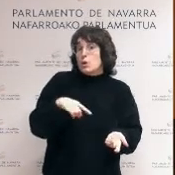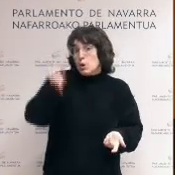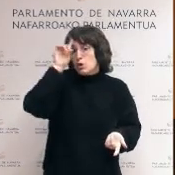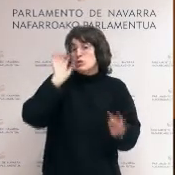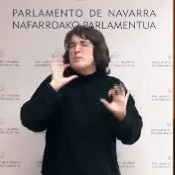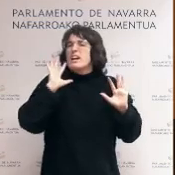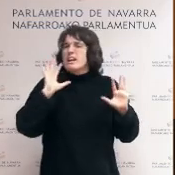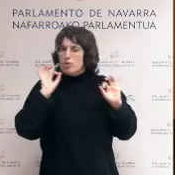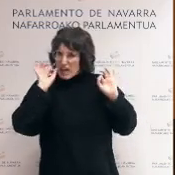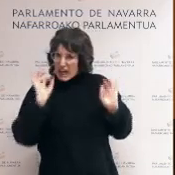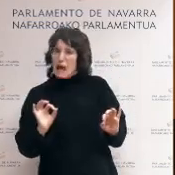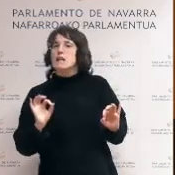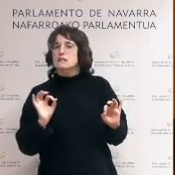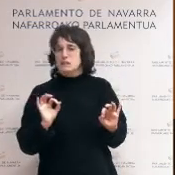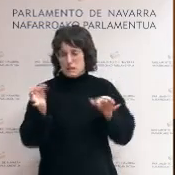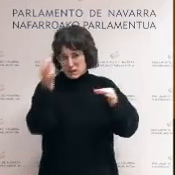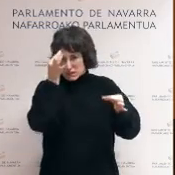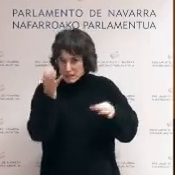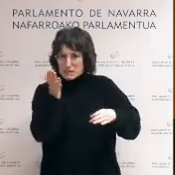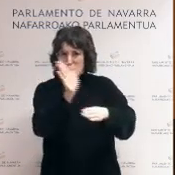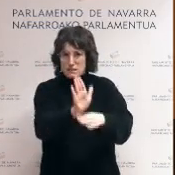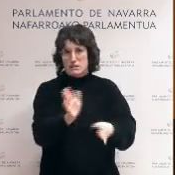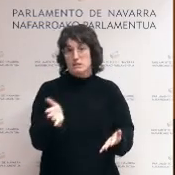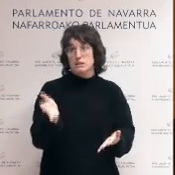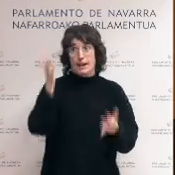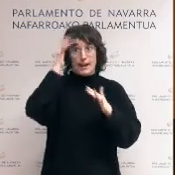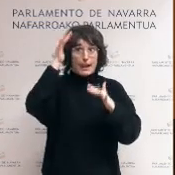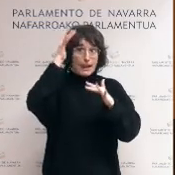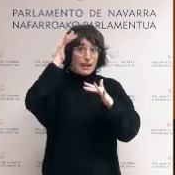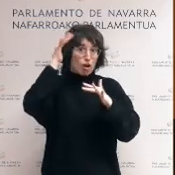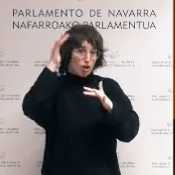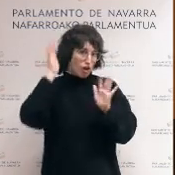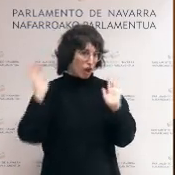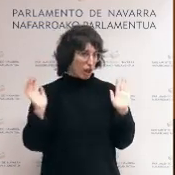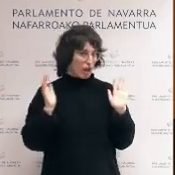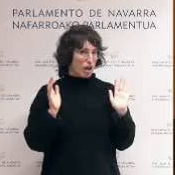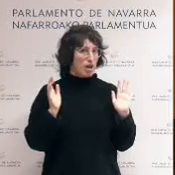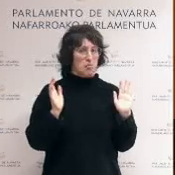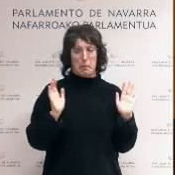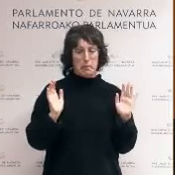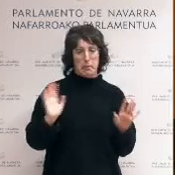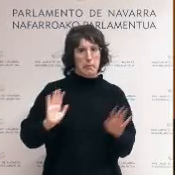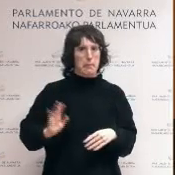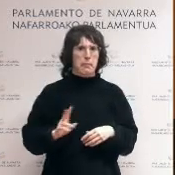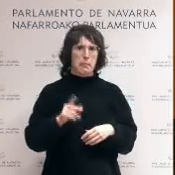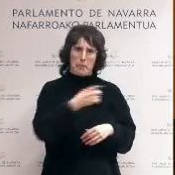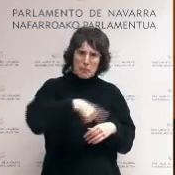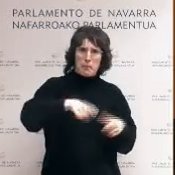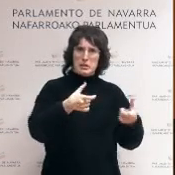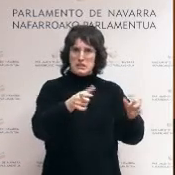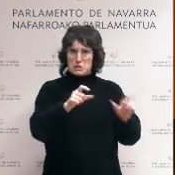Por lo tanto, nosotros no vamos de ideología, es útil para todo el mundo, para todo el sector, es viable y es